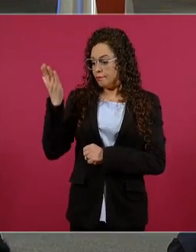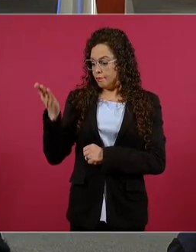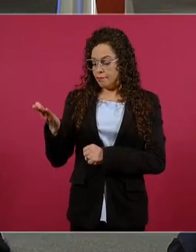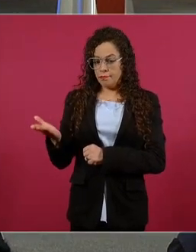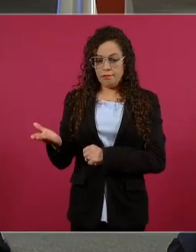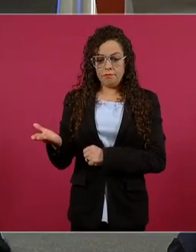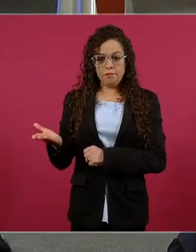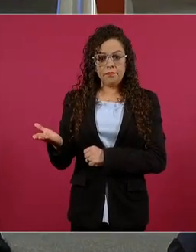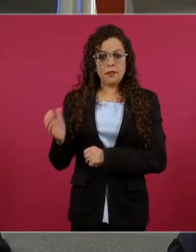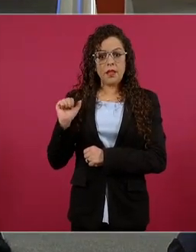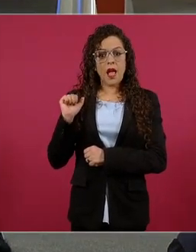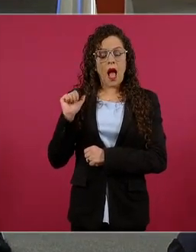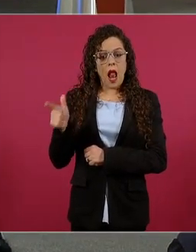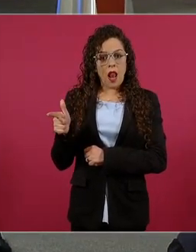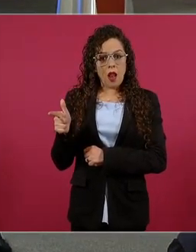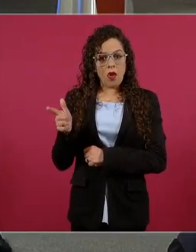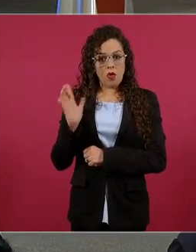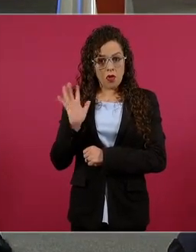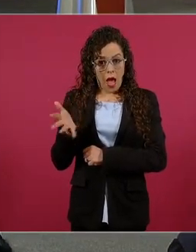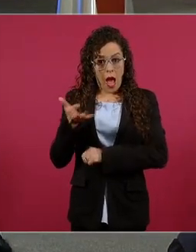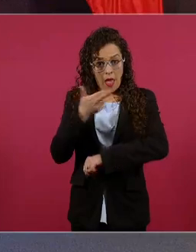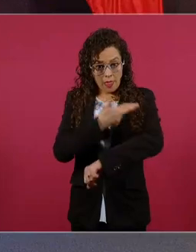Y no hay trámite. En promedio,